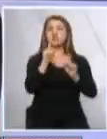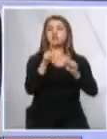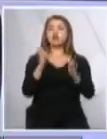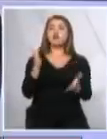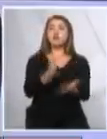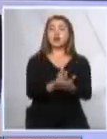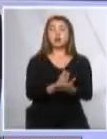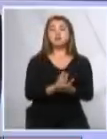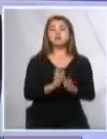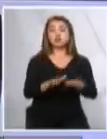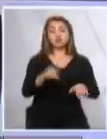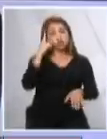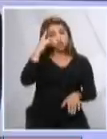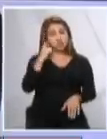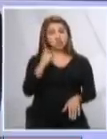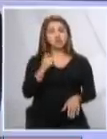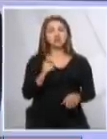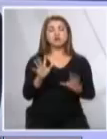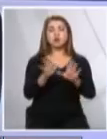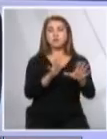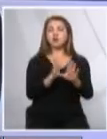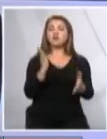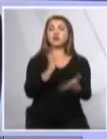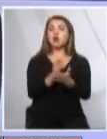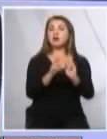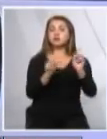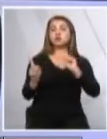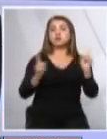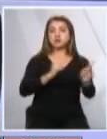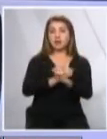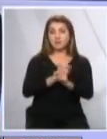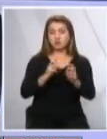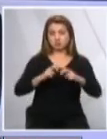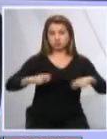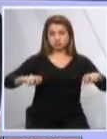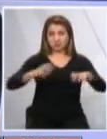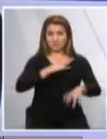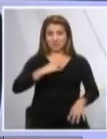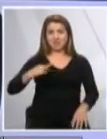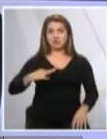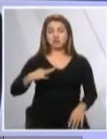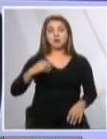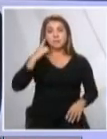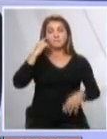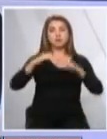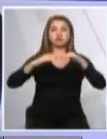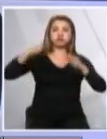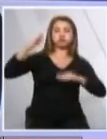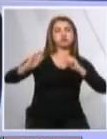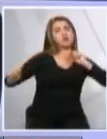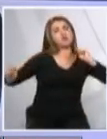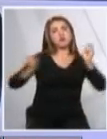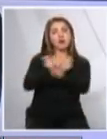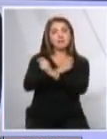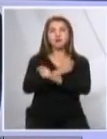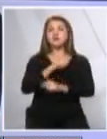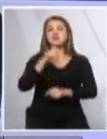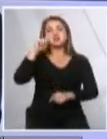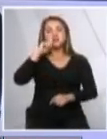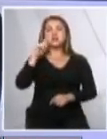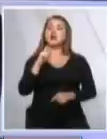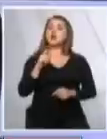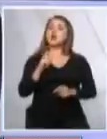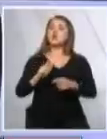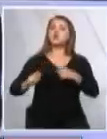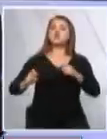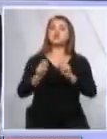obligado, y por eso creo que hoy día sí están más o menos obligados a hacer un cambio de gabinete, de proporciones relevantes. O sea, estamos hablando de un cambio de